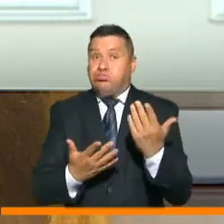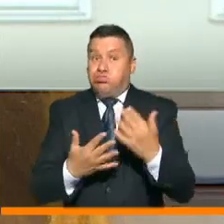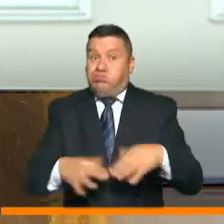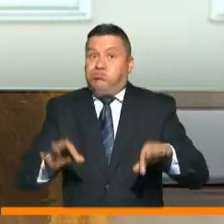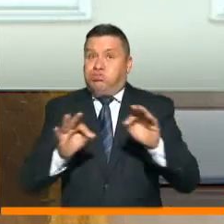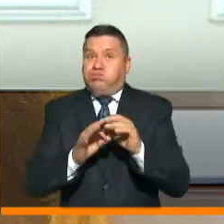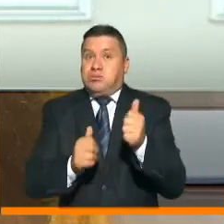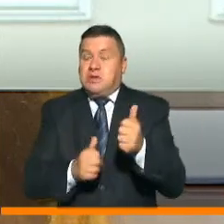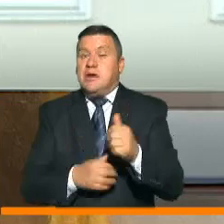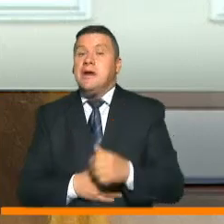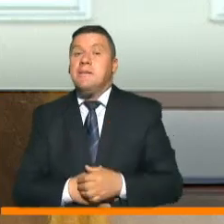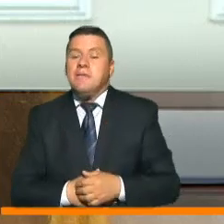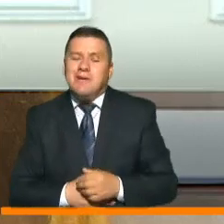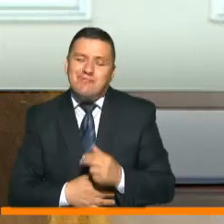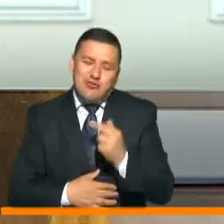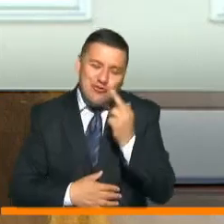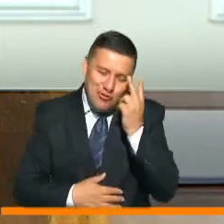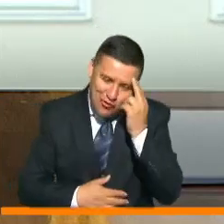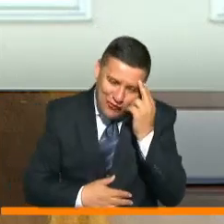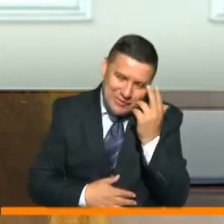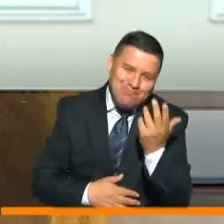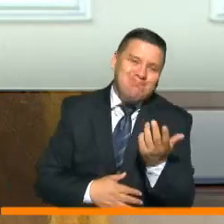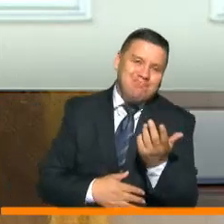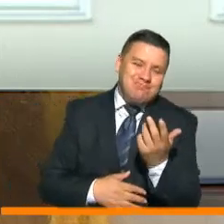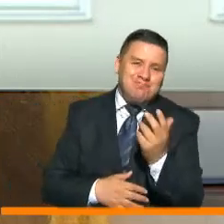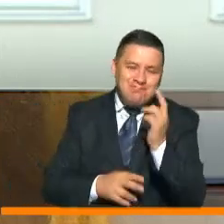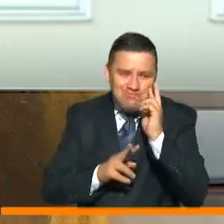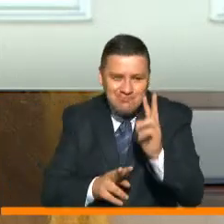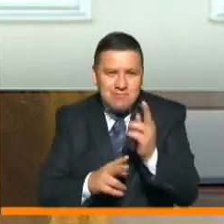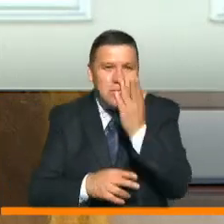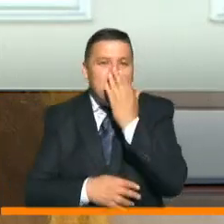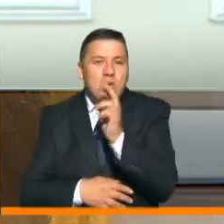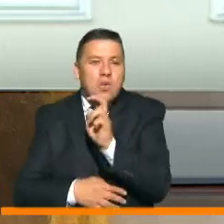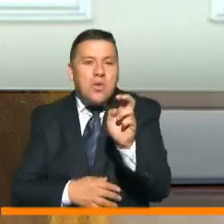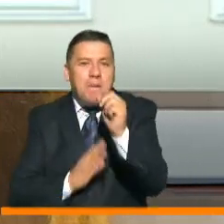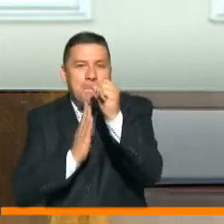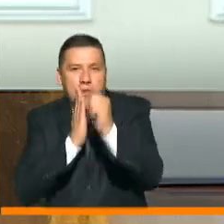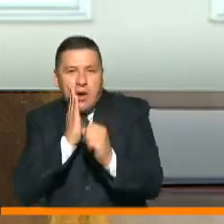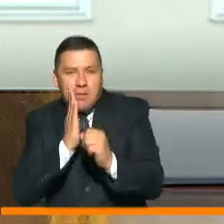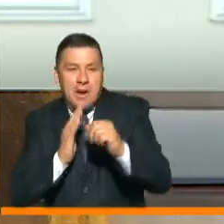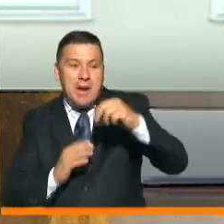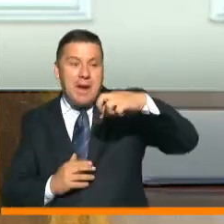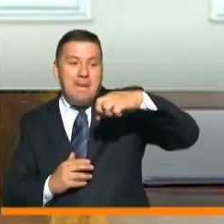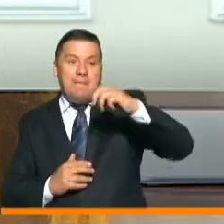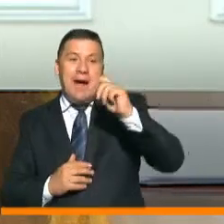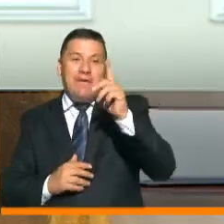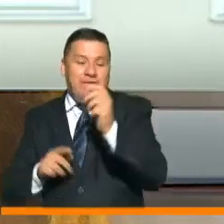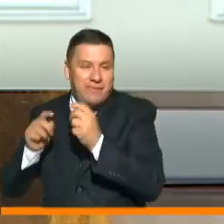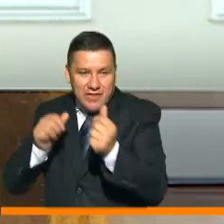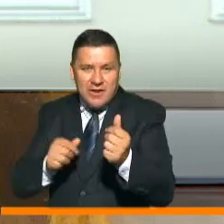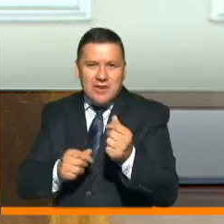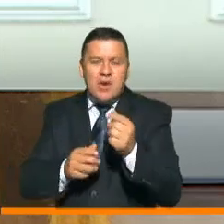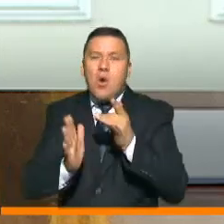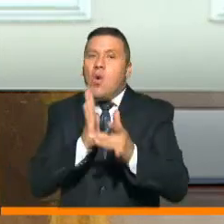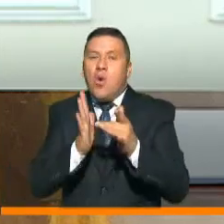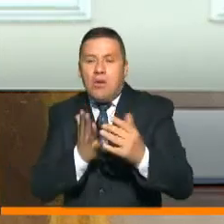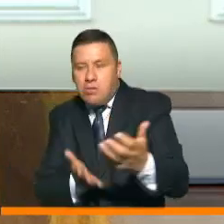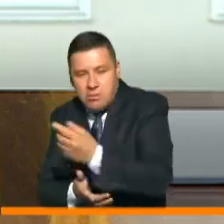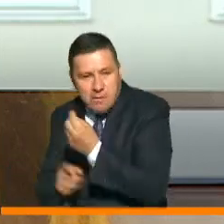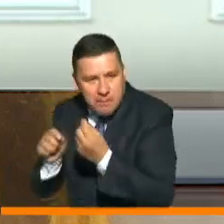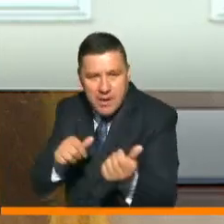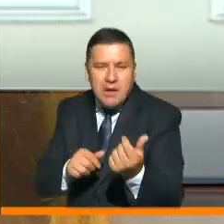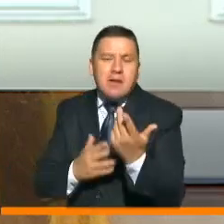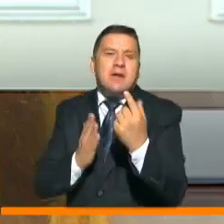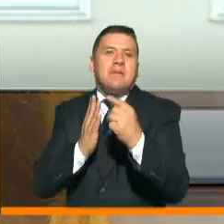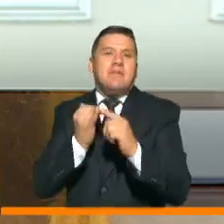y sentido. Obviamente, nosotros tenemos que mirar la escala de cada uno de los programas, el PAEF, los giros extraordinarios,